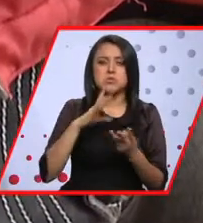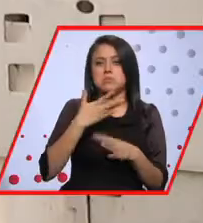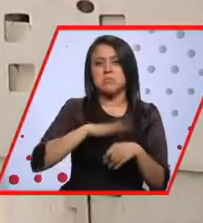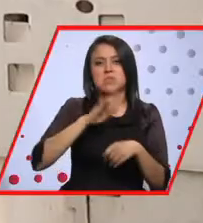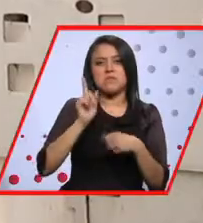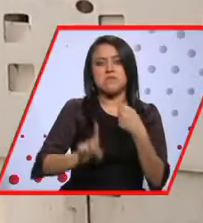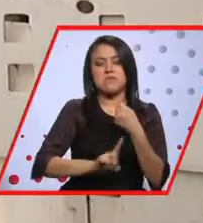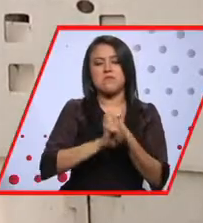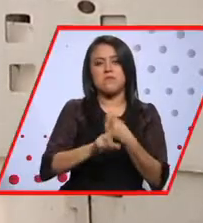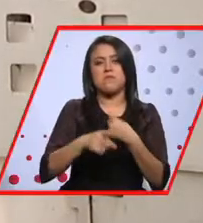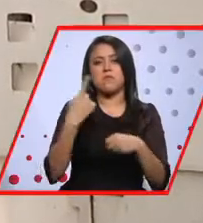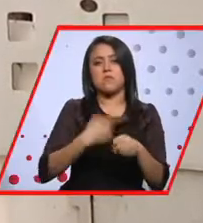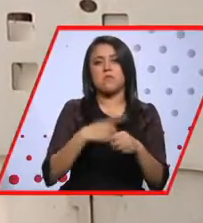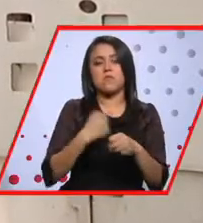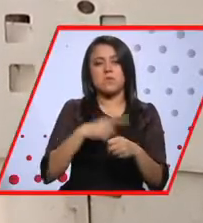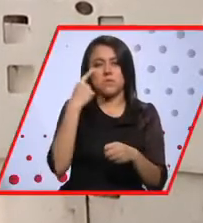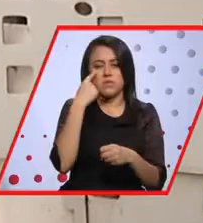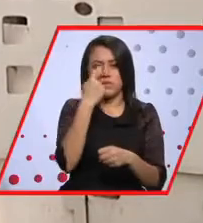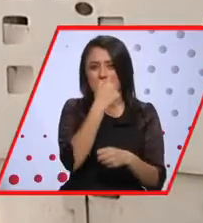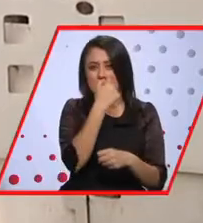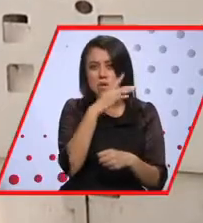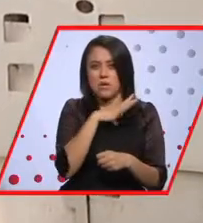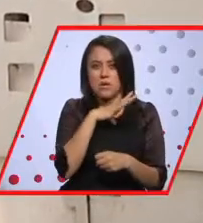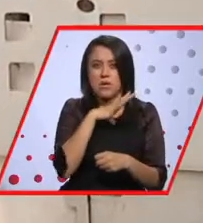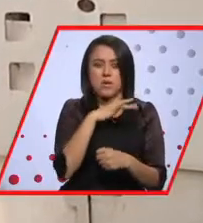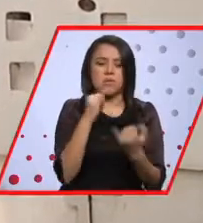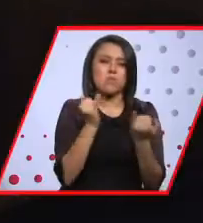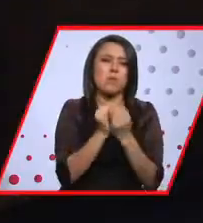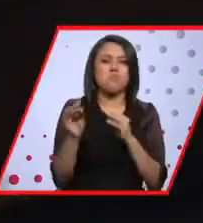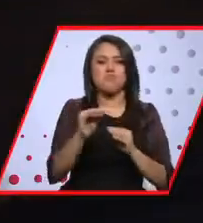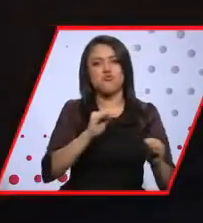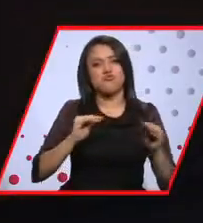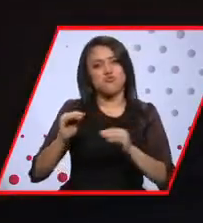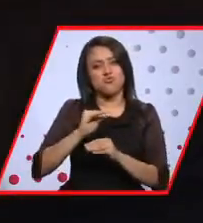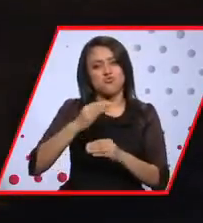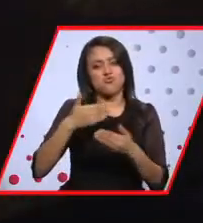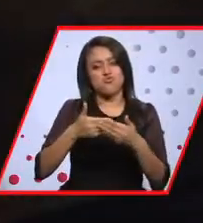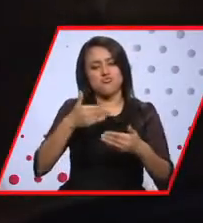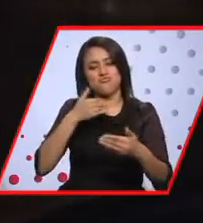y tiene un leve retraso psicomotor.